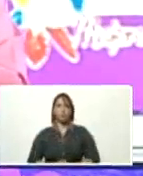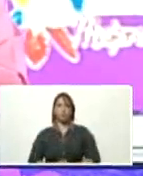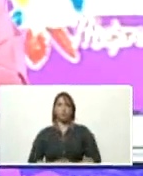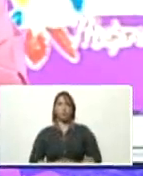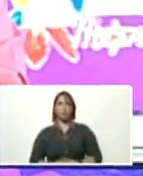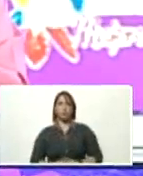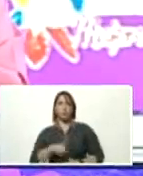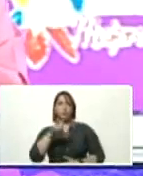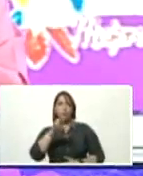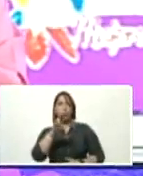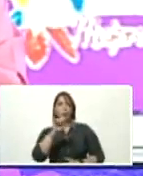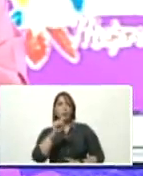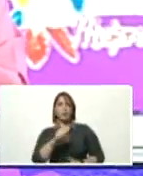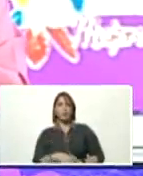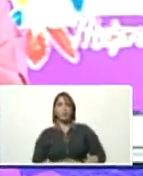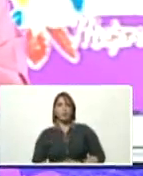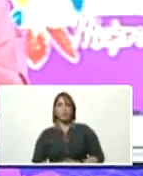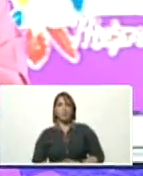Luis José Marcano.